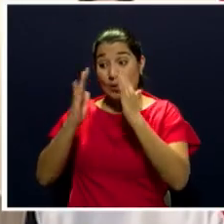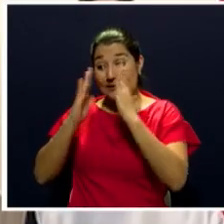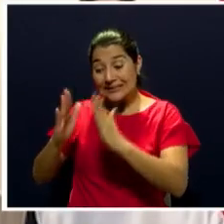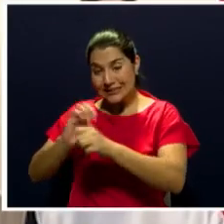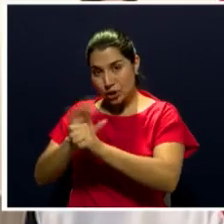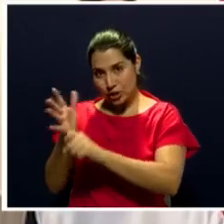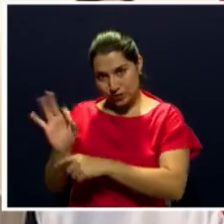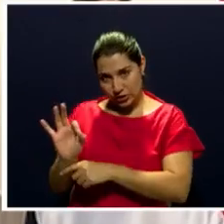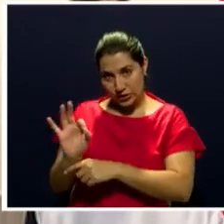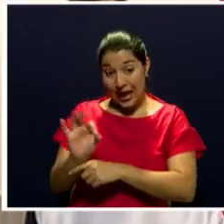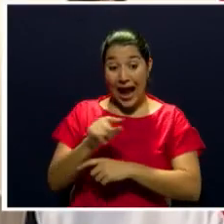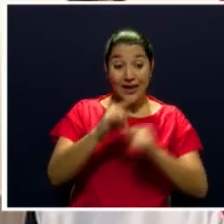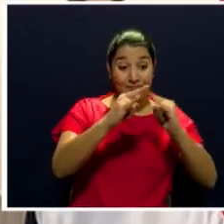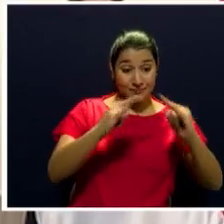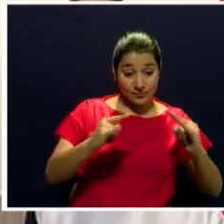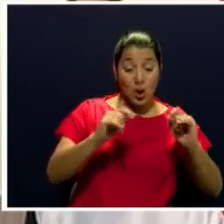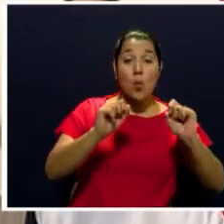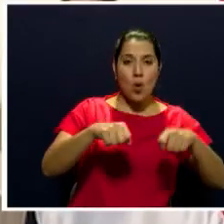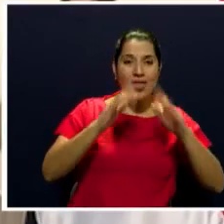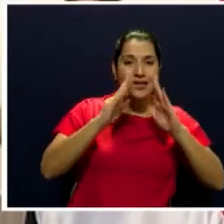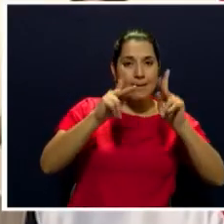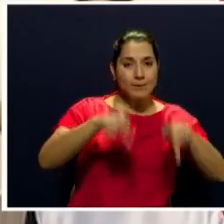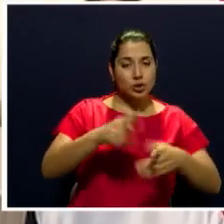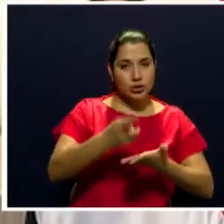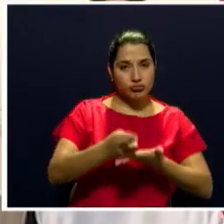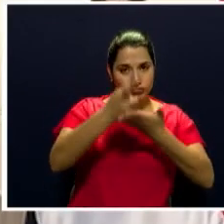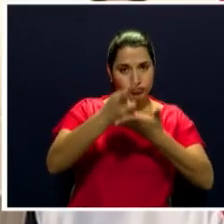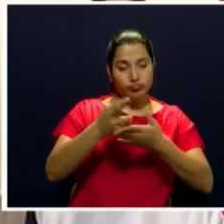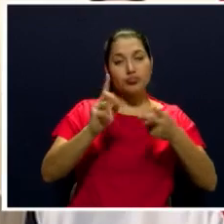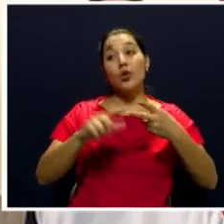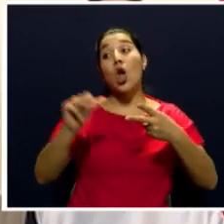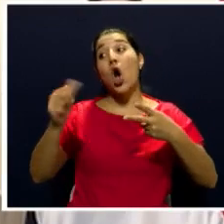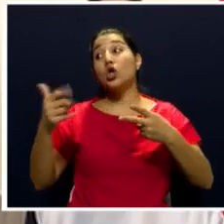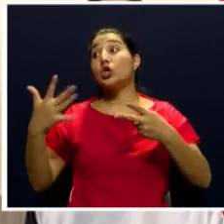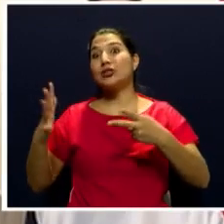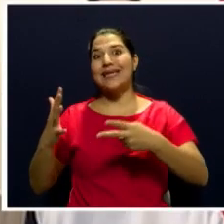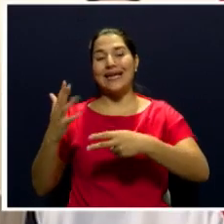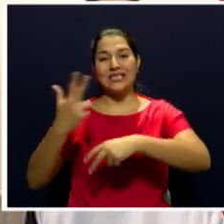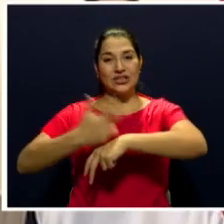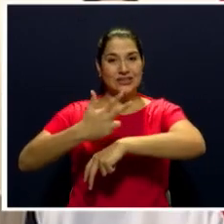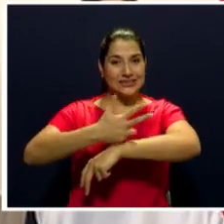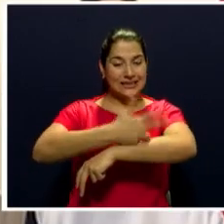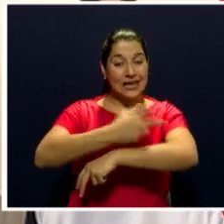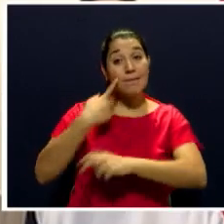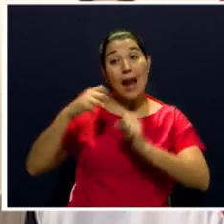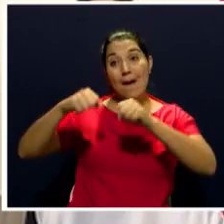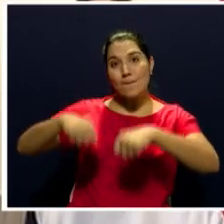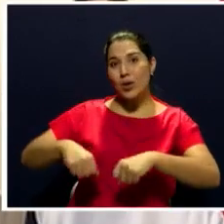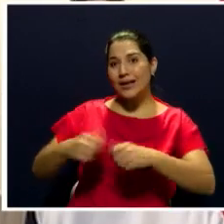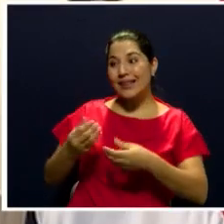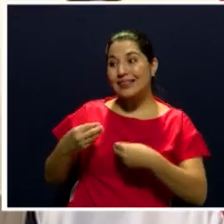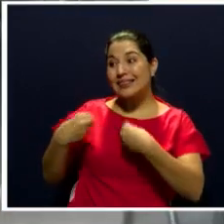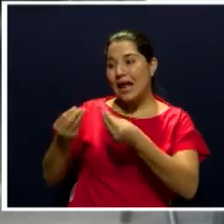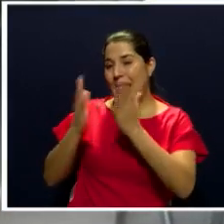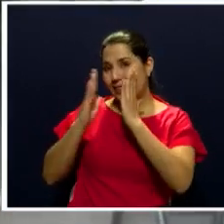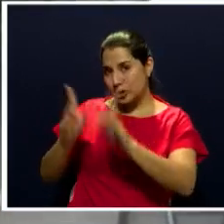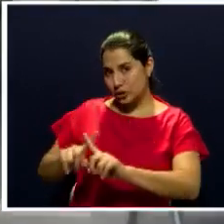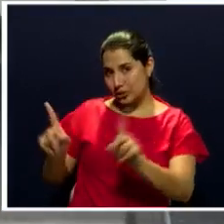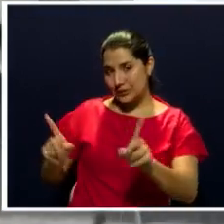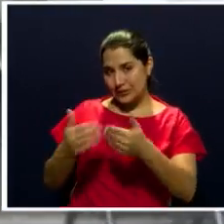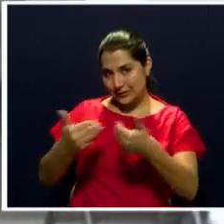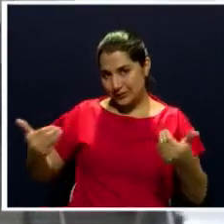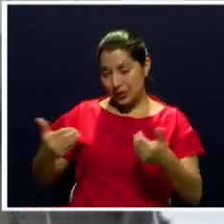continuar. Tenemos otro que ya se armó en Los Chiles, ¿verdad? Para una atención diferenciada. El Hospital Nacional